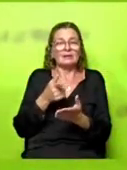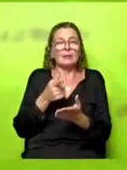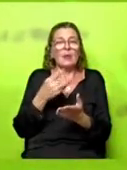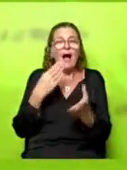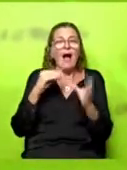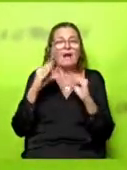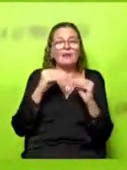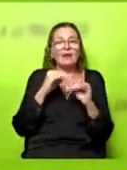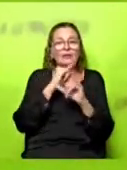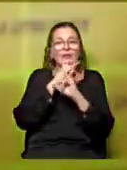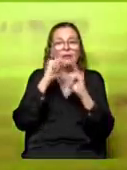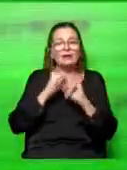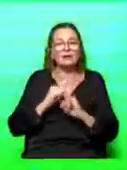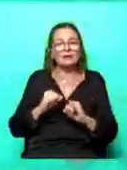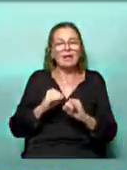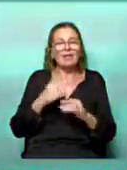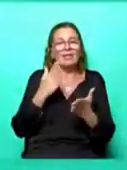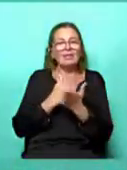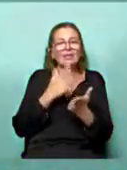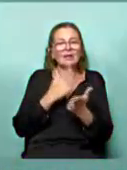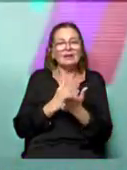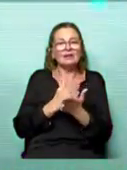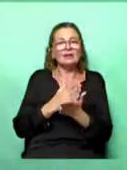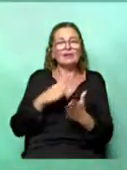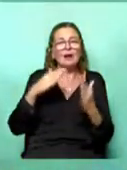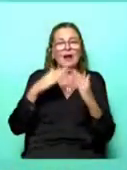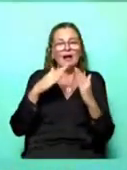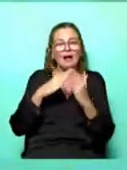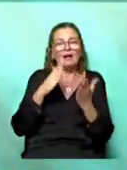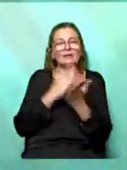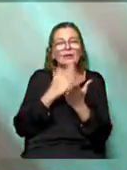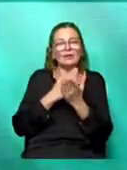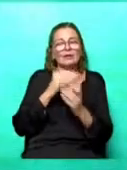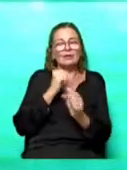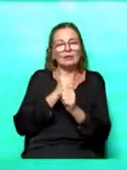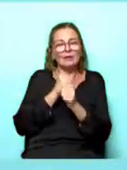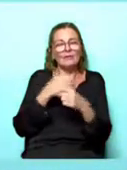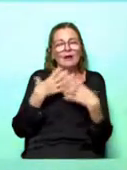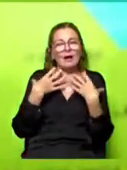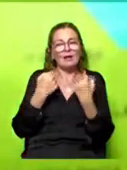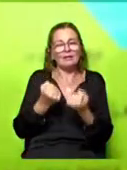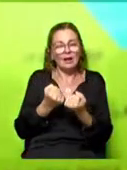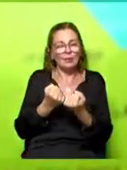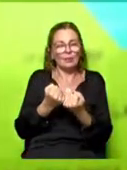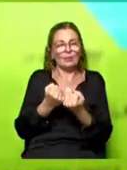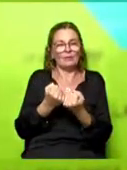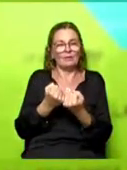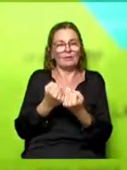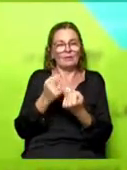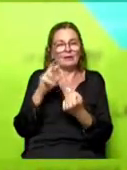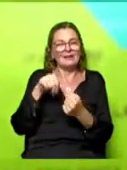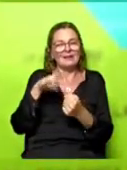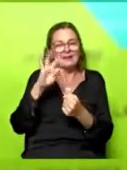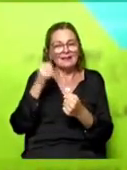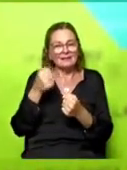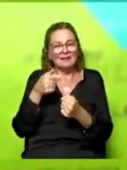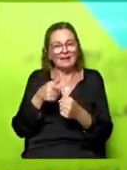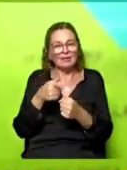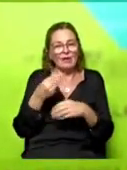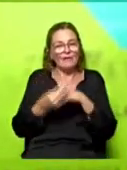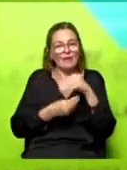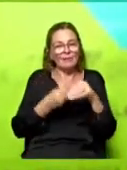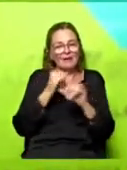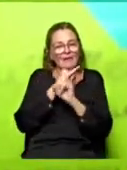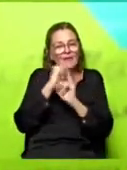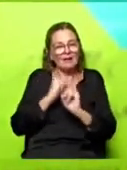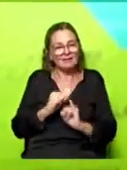hablando de felicidad, estamos hablando de derechos, el derecho a la vivienda, el derecho al trabajo, el derecho a la salud, a la renta básica, el permitirle a esos gurises, a esas familias ser